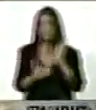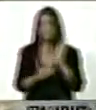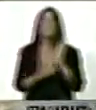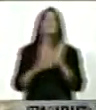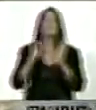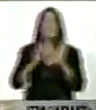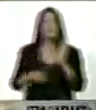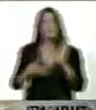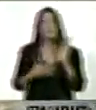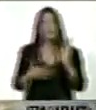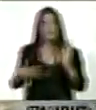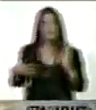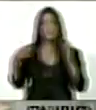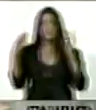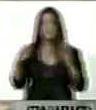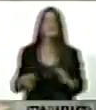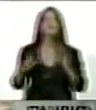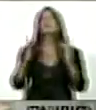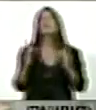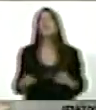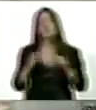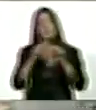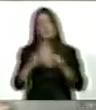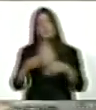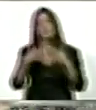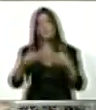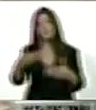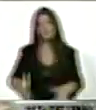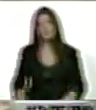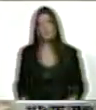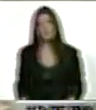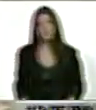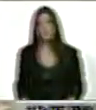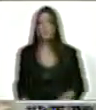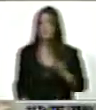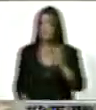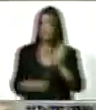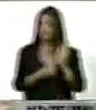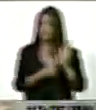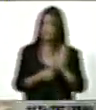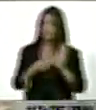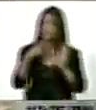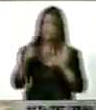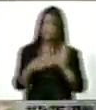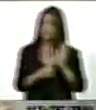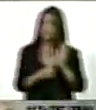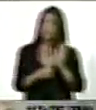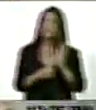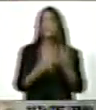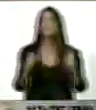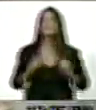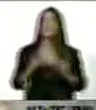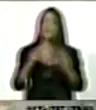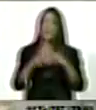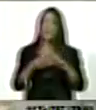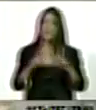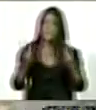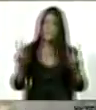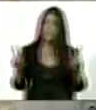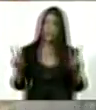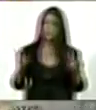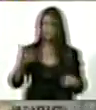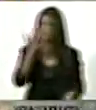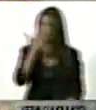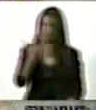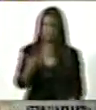la intención y la decisión de seguir cumpliendo. Si usted revisa el documento Convivir en Paz, esto es cualquier